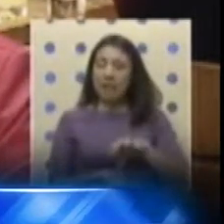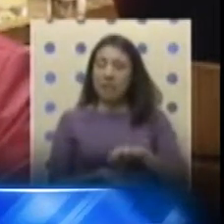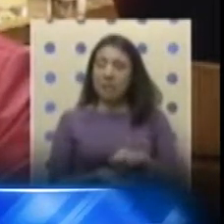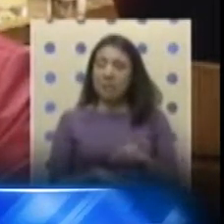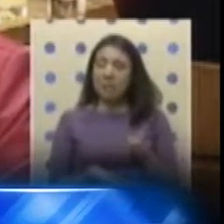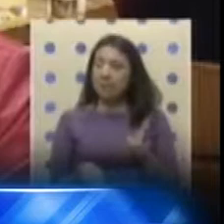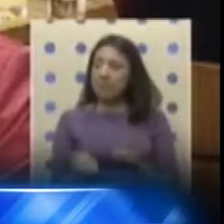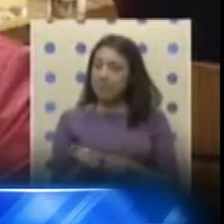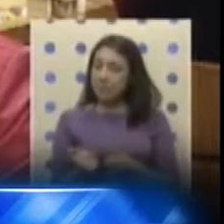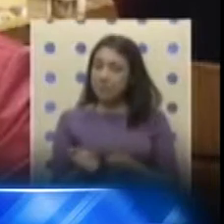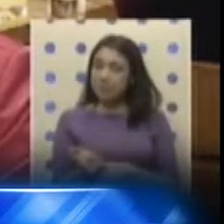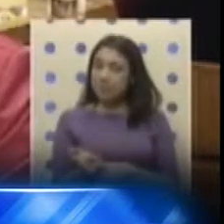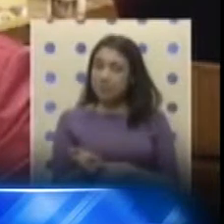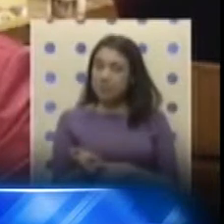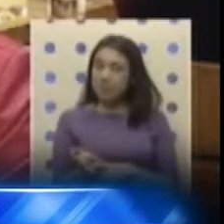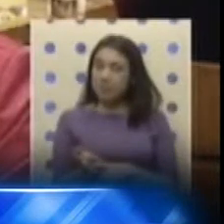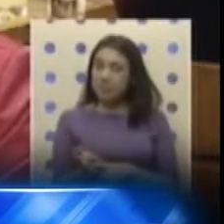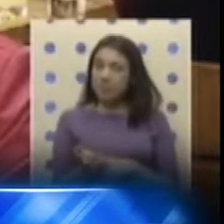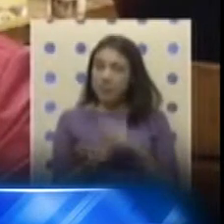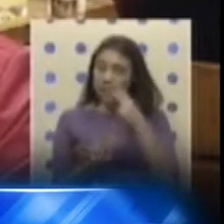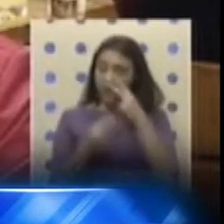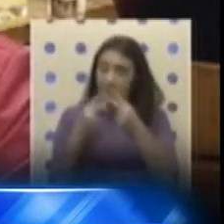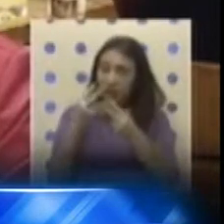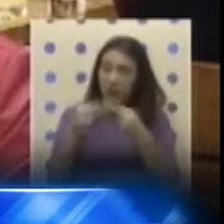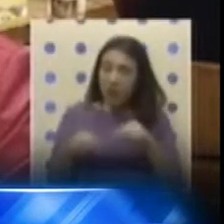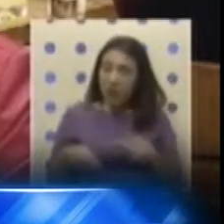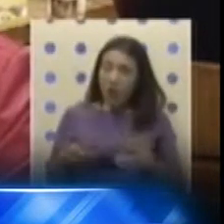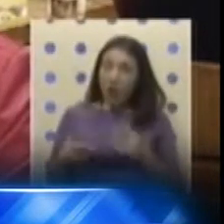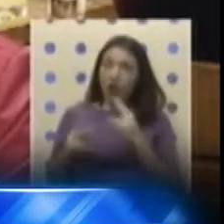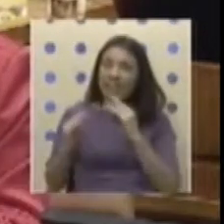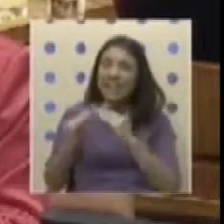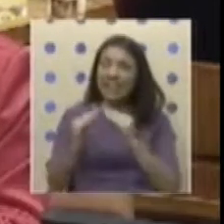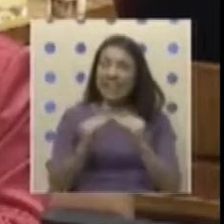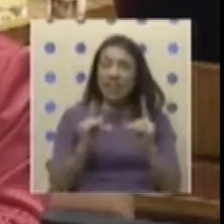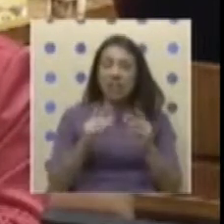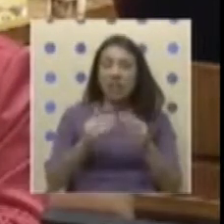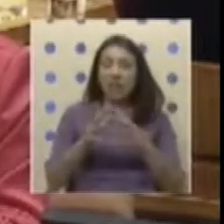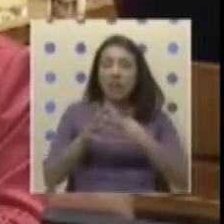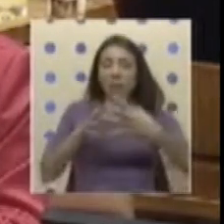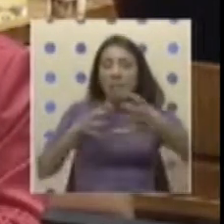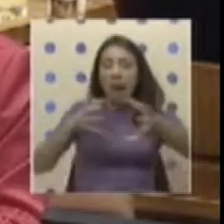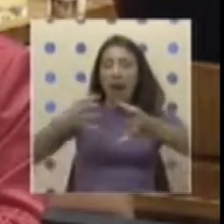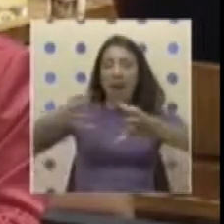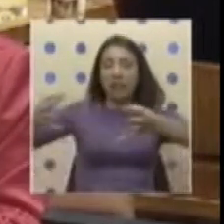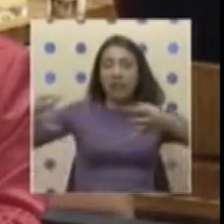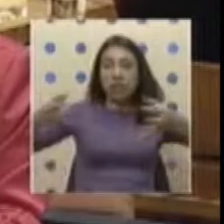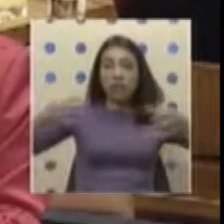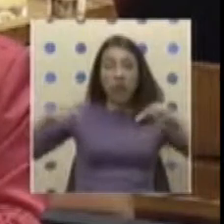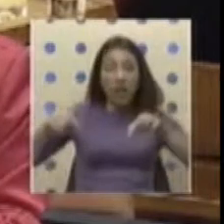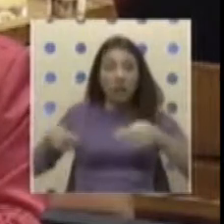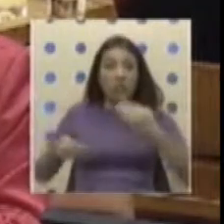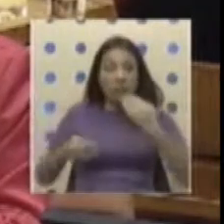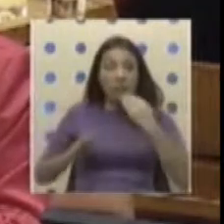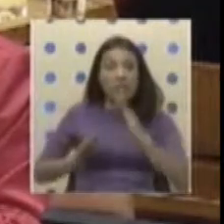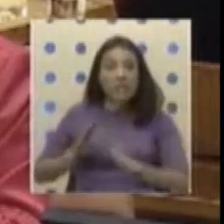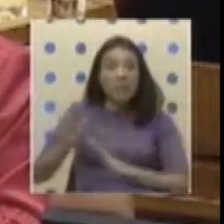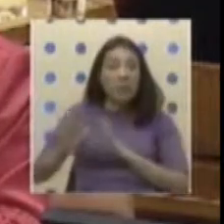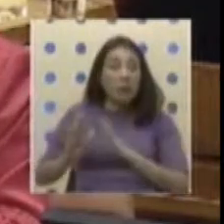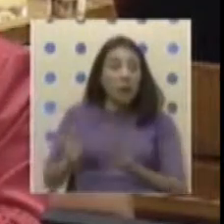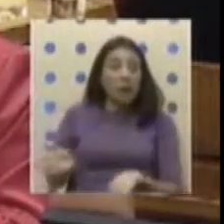donde realmente vemos hoy día que no son viviendas sino son mansiones. Y esos también se protegen con